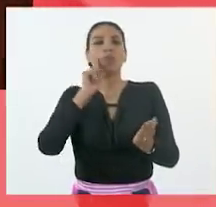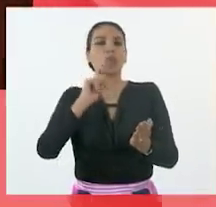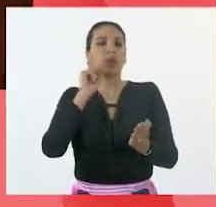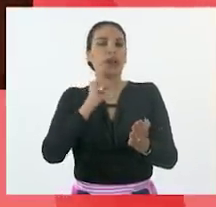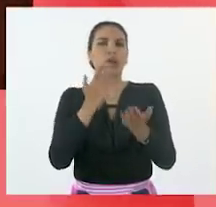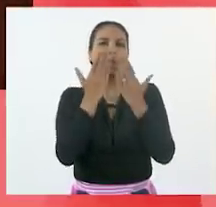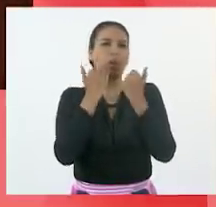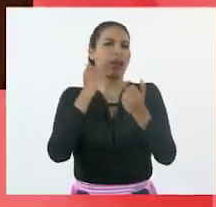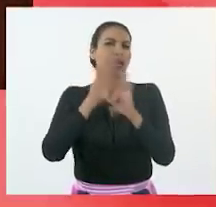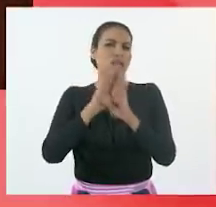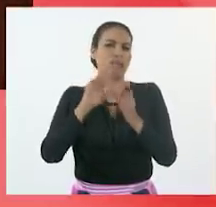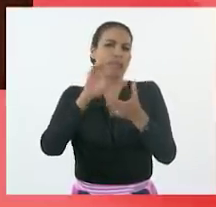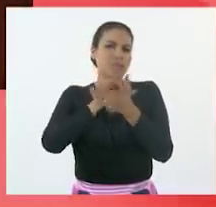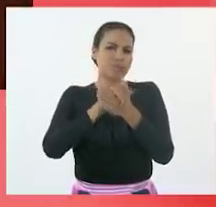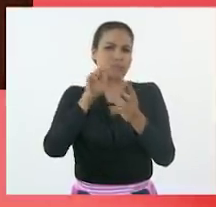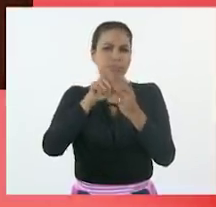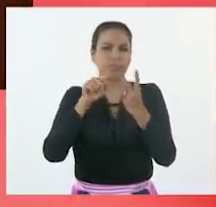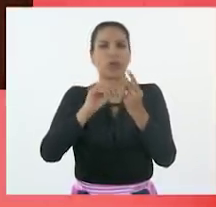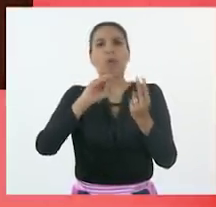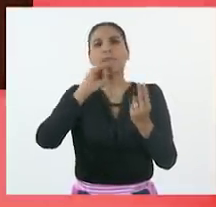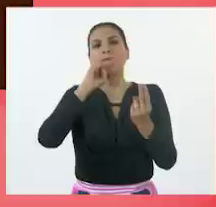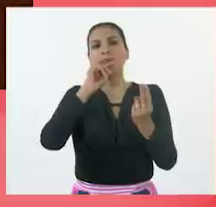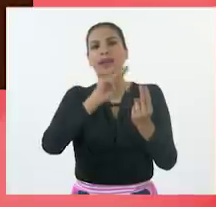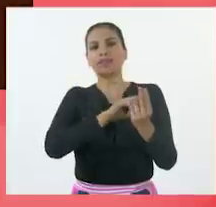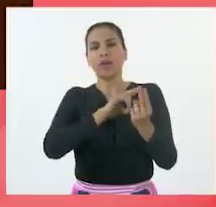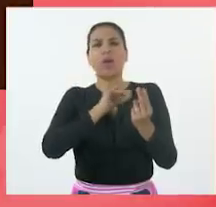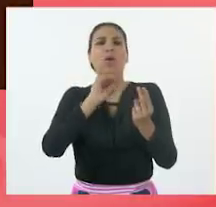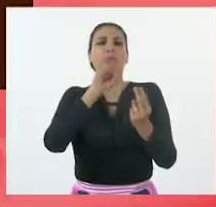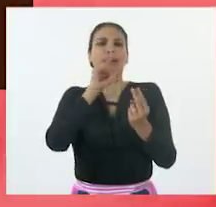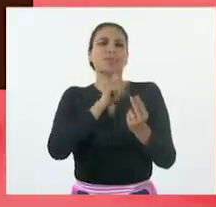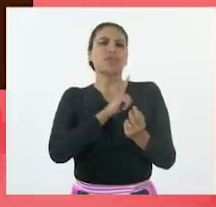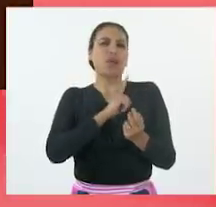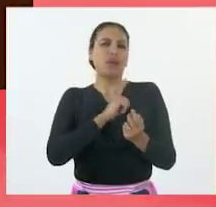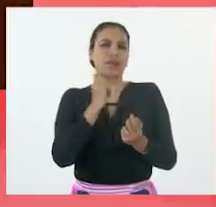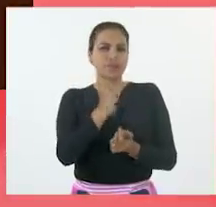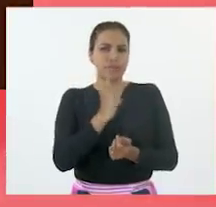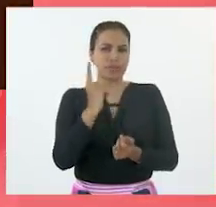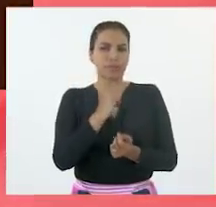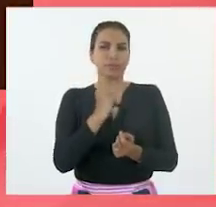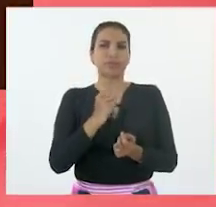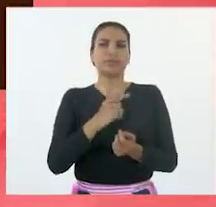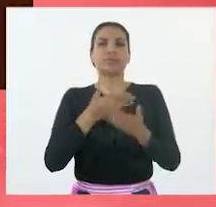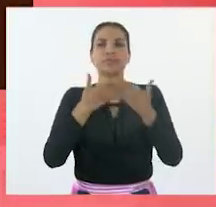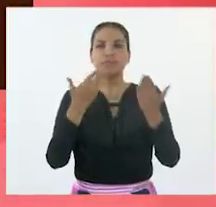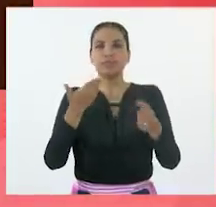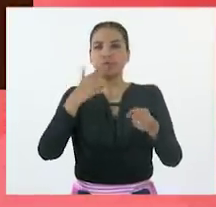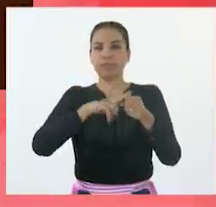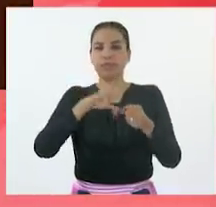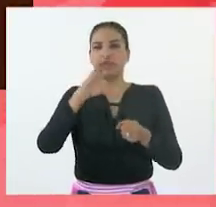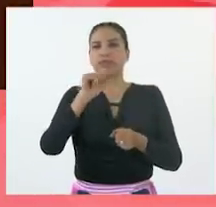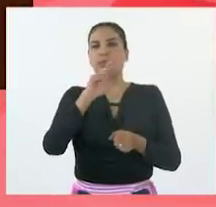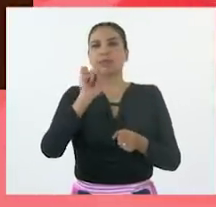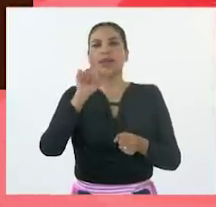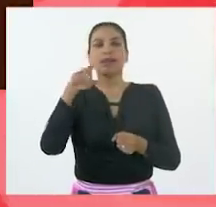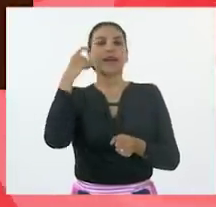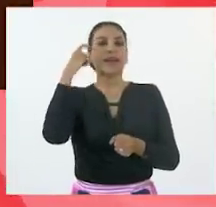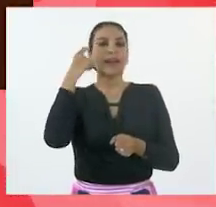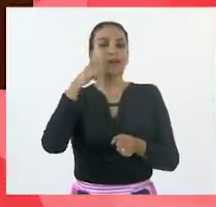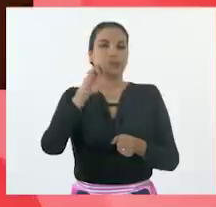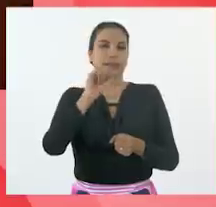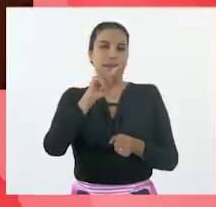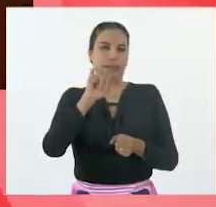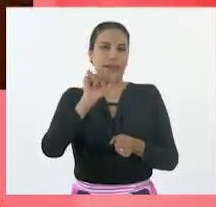solas, viudas, solteras, madres dejadas. Ahora es el Hospital Civil de Querétaro, estuvo en Santa Rosa de